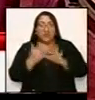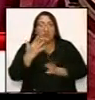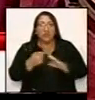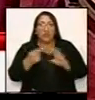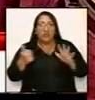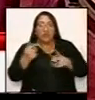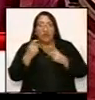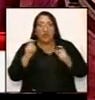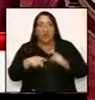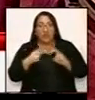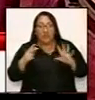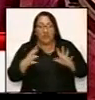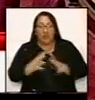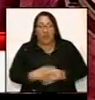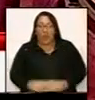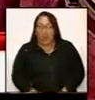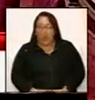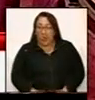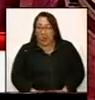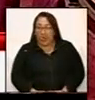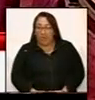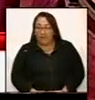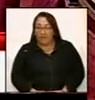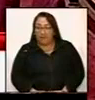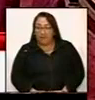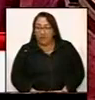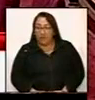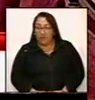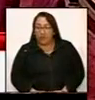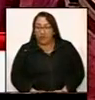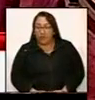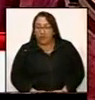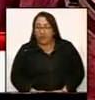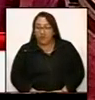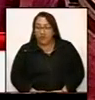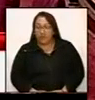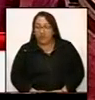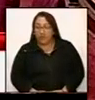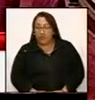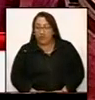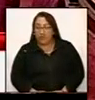16 de marzo del 2019. Según con esta desea hacer alguna observación, con esta Luz Salgado.